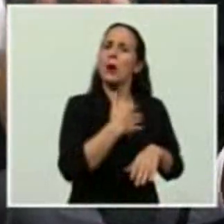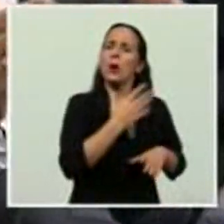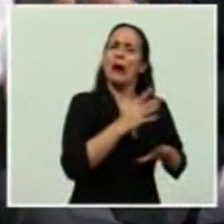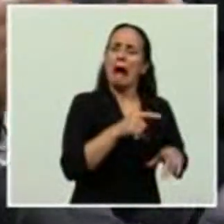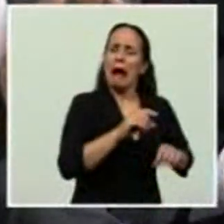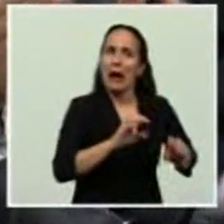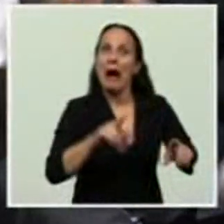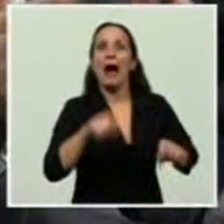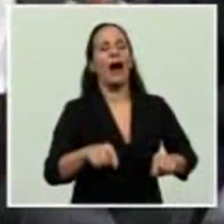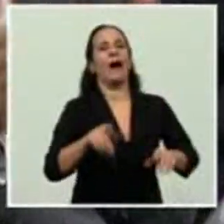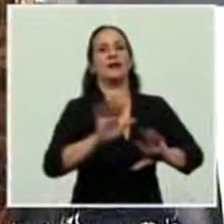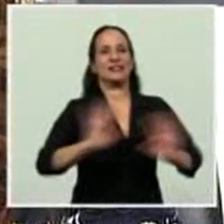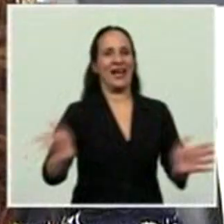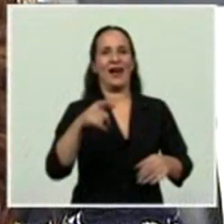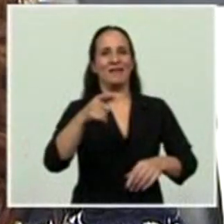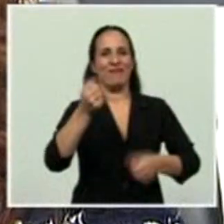vuelto a venderse